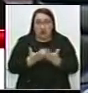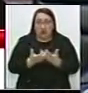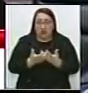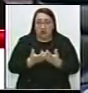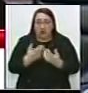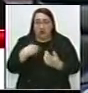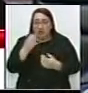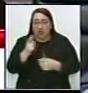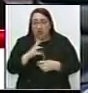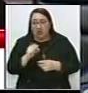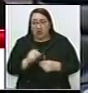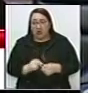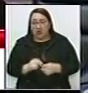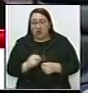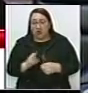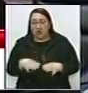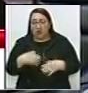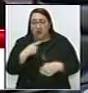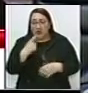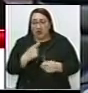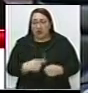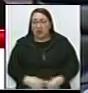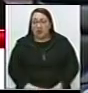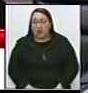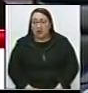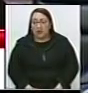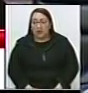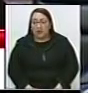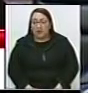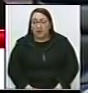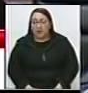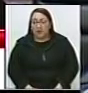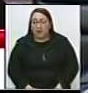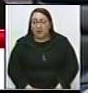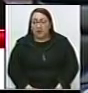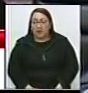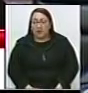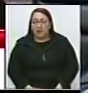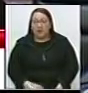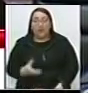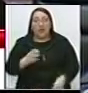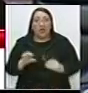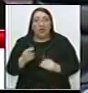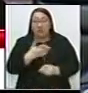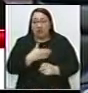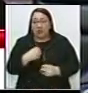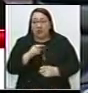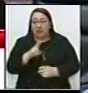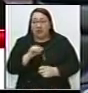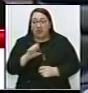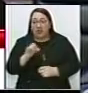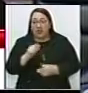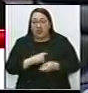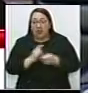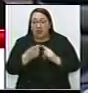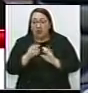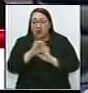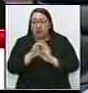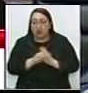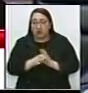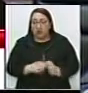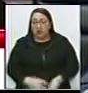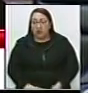Yo creo que no. Y quizás esto que hace el presidente Vizcarra tenga explicación en que hay que cambiar la